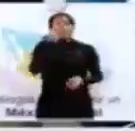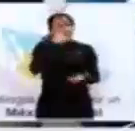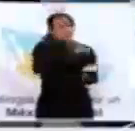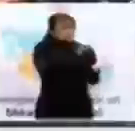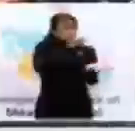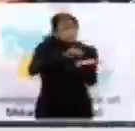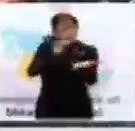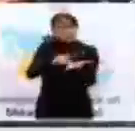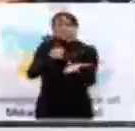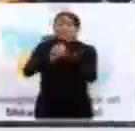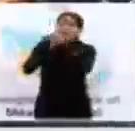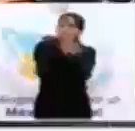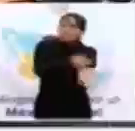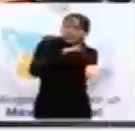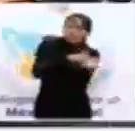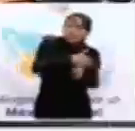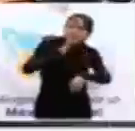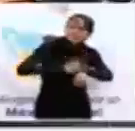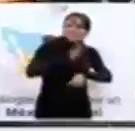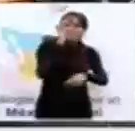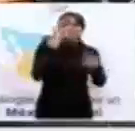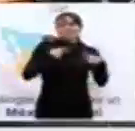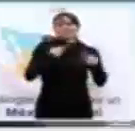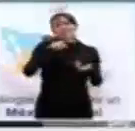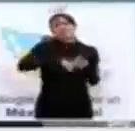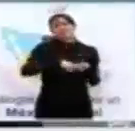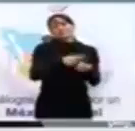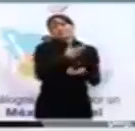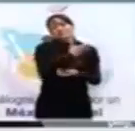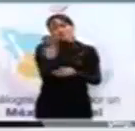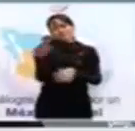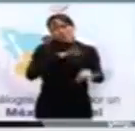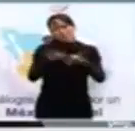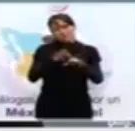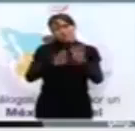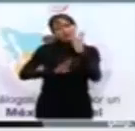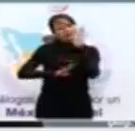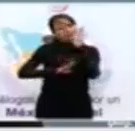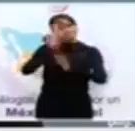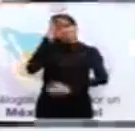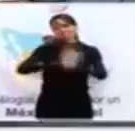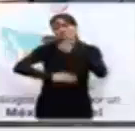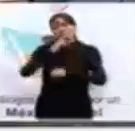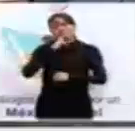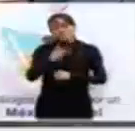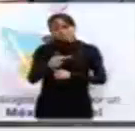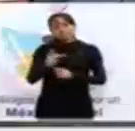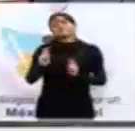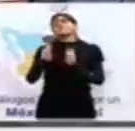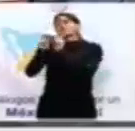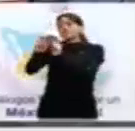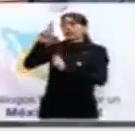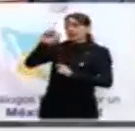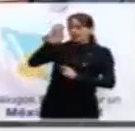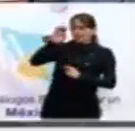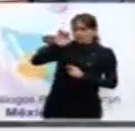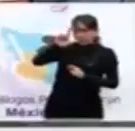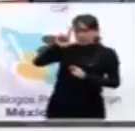país. Gracias, Gloria. Abraham Peralta. Rafael Echeverri, adelante. Yo